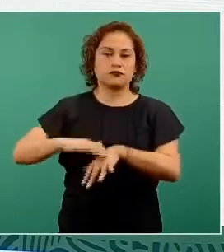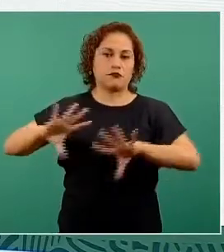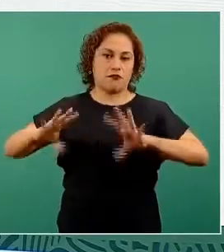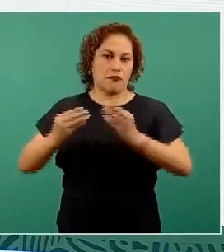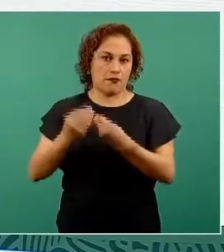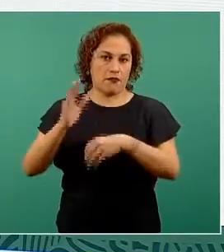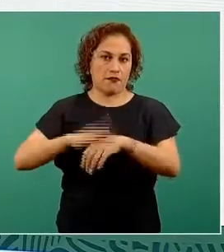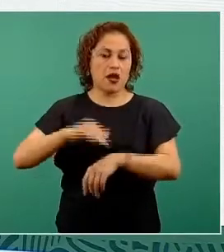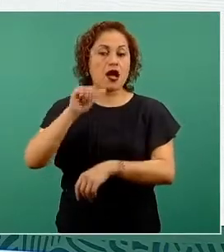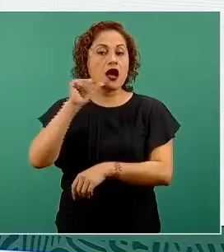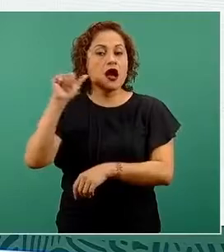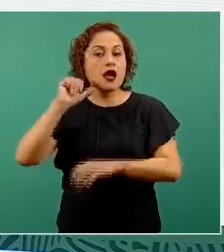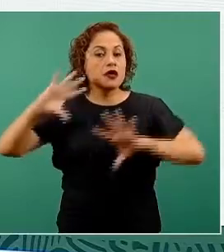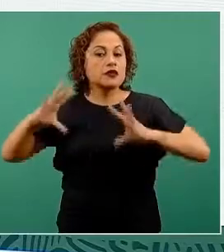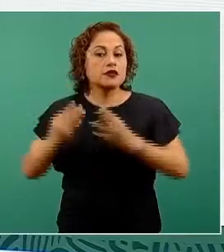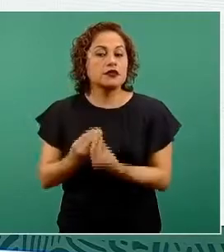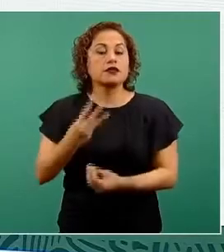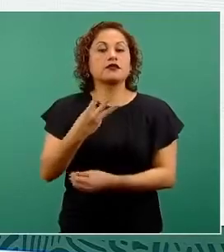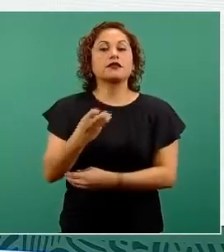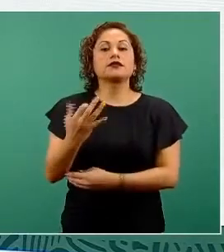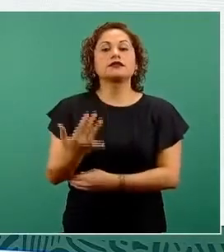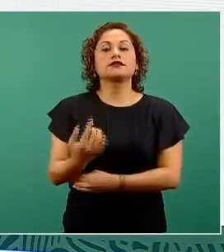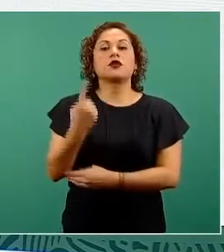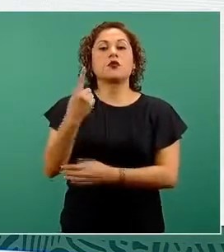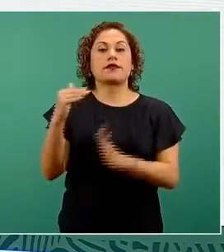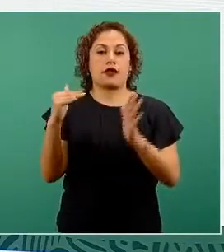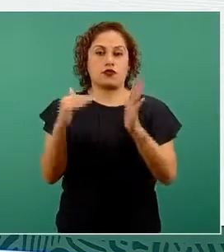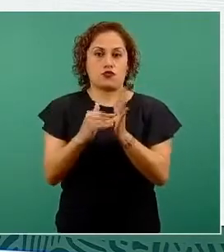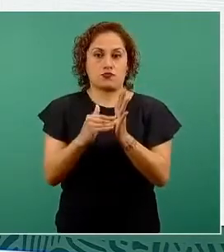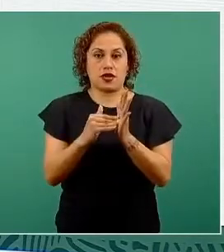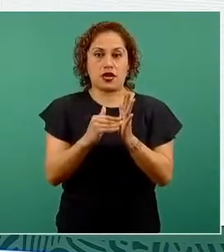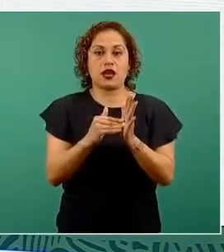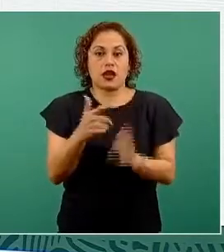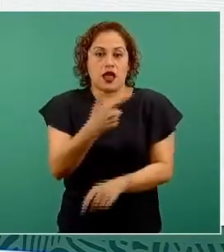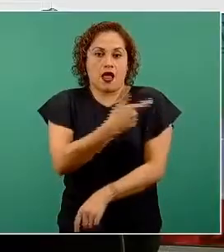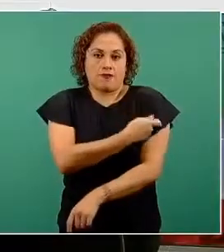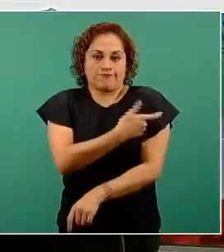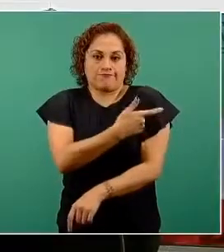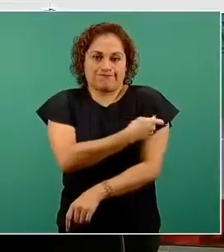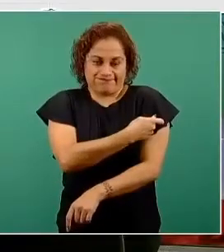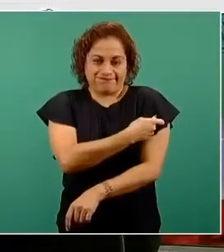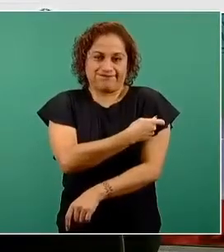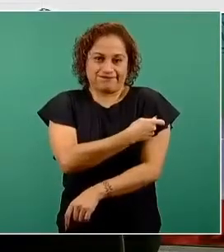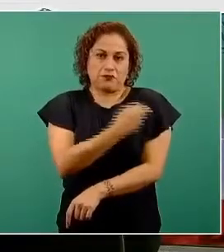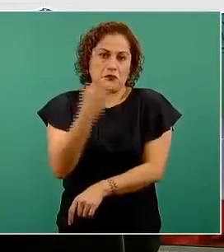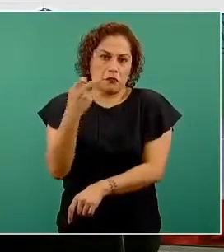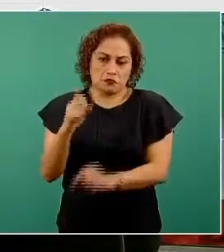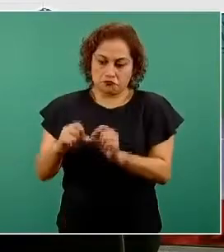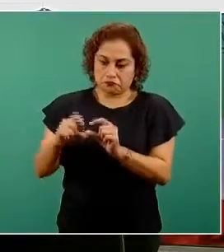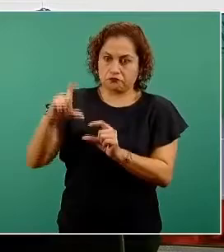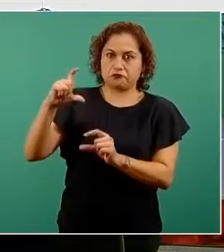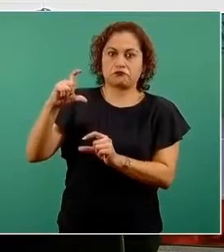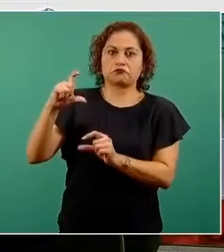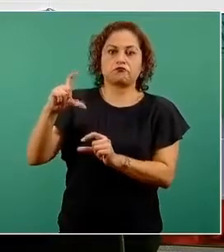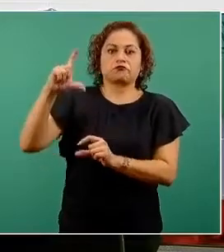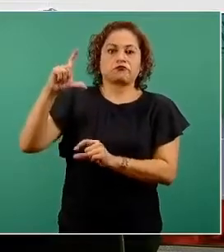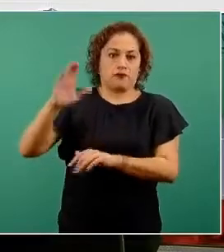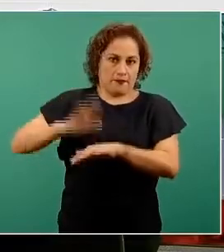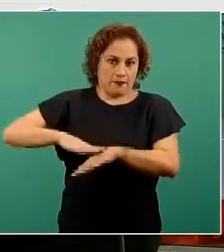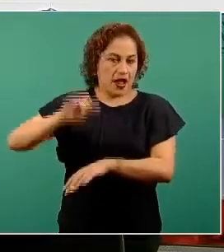ayer fueron 351,000 dosis. Entonces esto siempre va aumentando. Lo relevante aquí es lo que